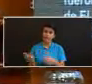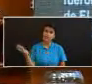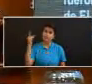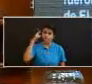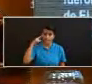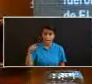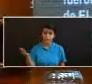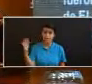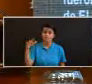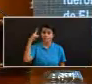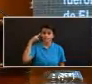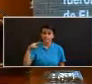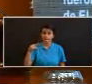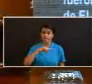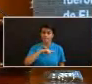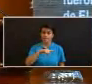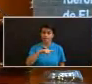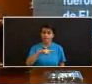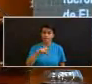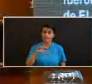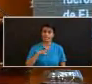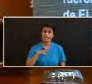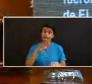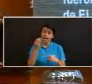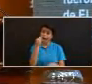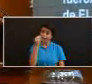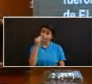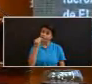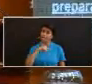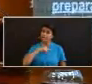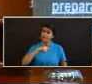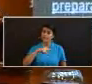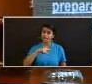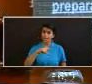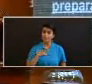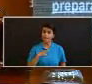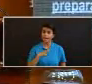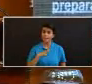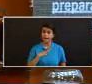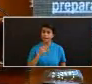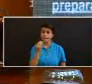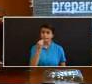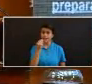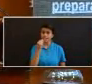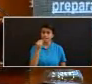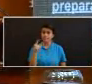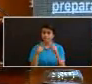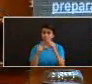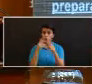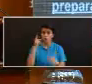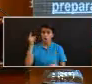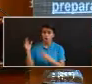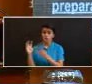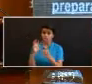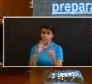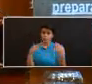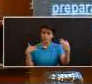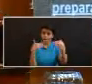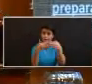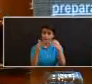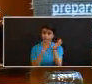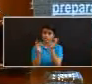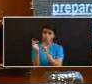día estaba, pero que tenían hambre de la palabra de Dios. Los discípulos que se acercaban a Jesús